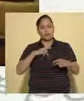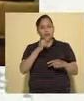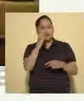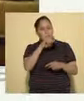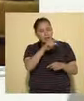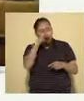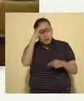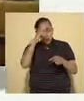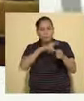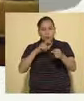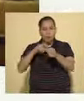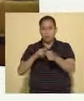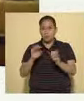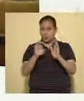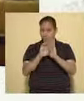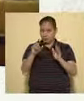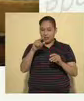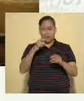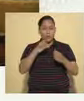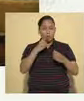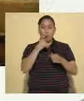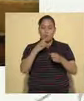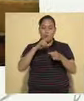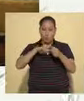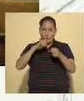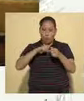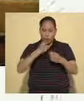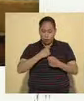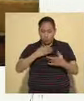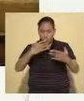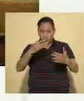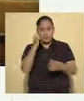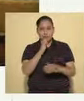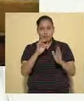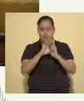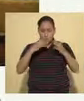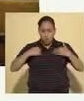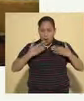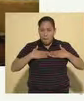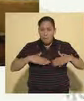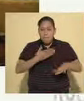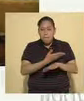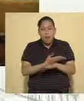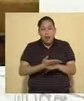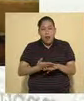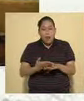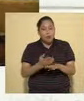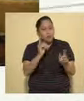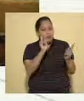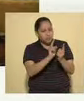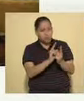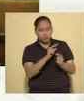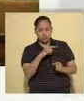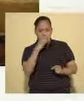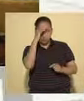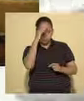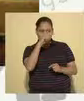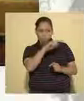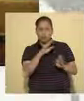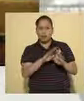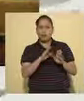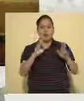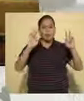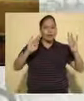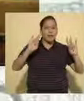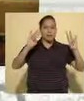cada color? Pues sí, estás comunicando mucho con color, ¿no? Si yo vengo toda de blanco, blanco, blanco a hablar contigo, vas a pensar como que soy muy